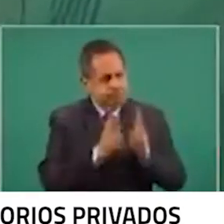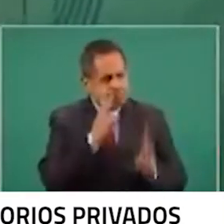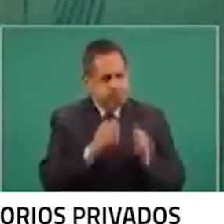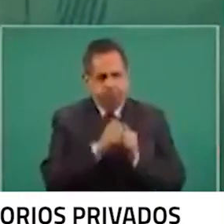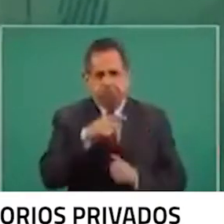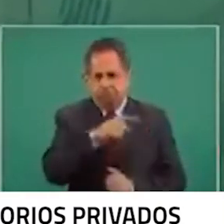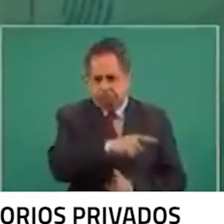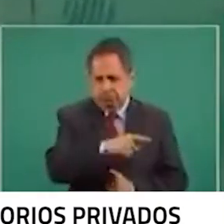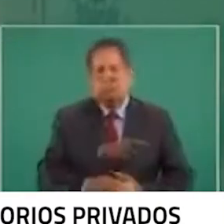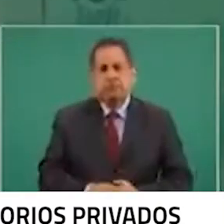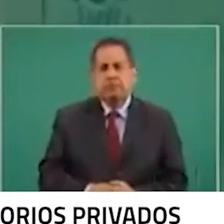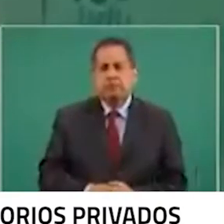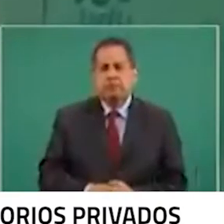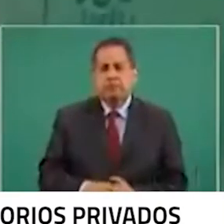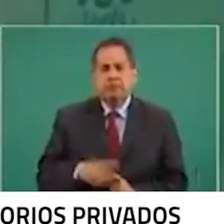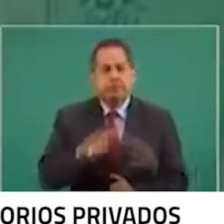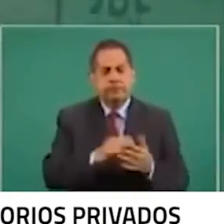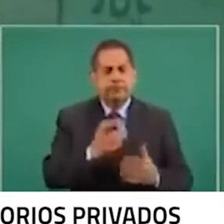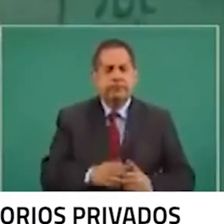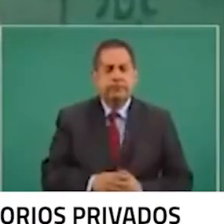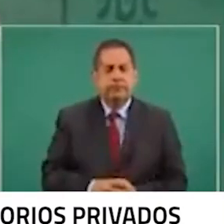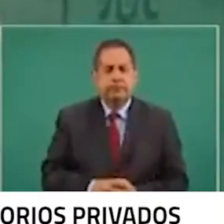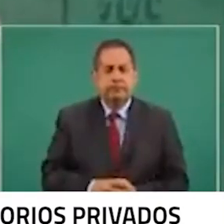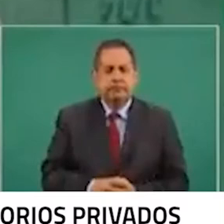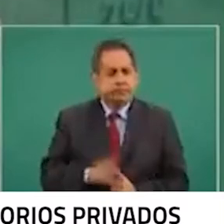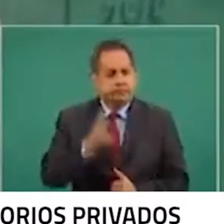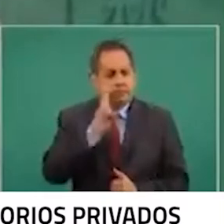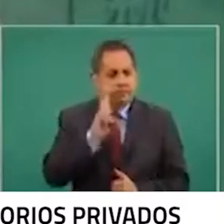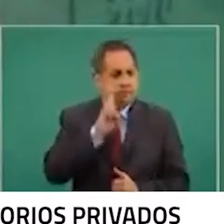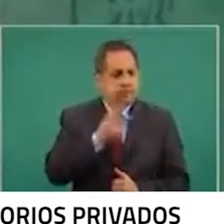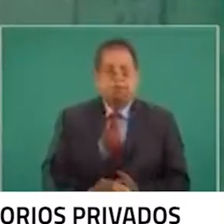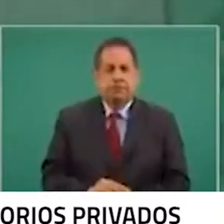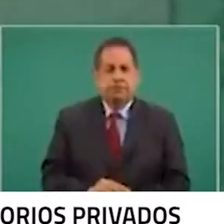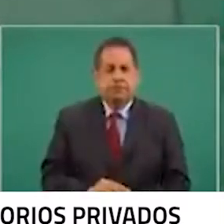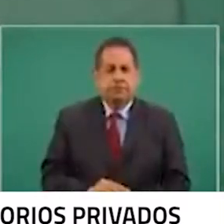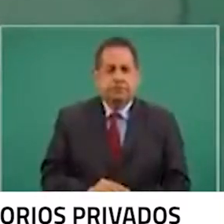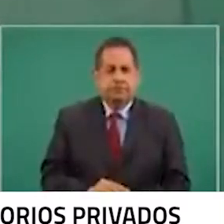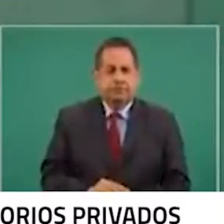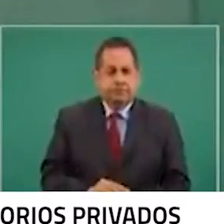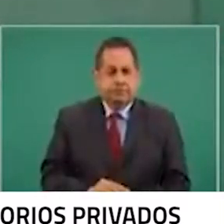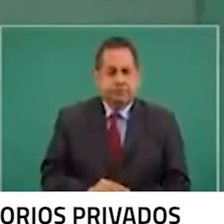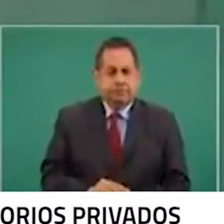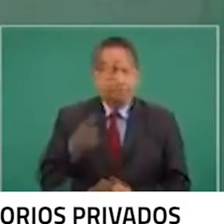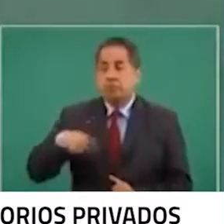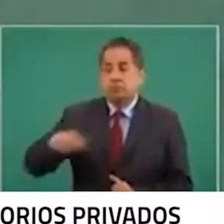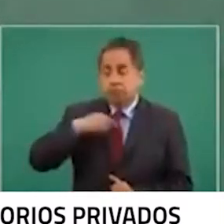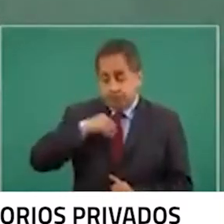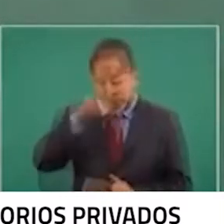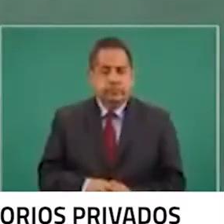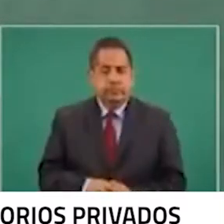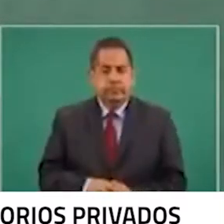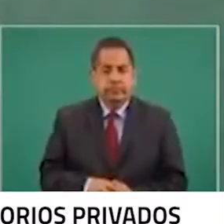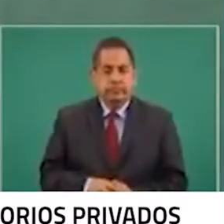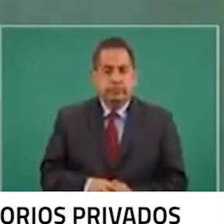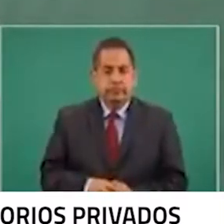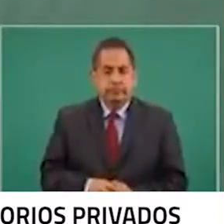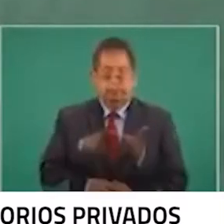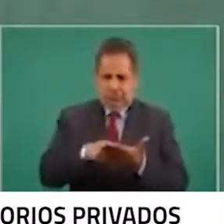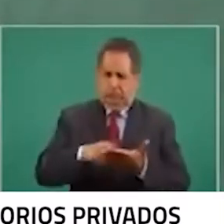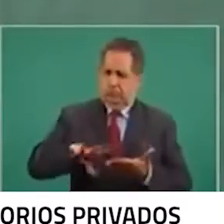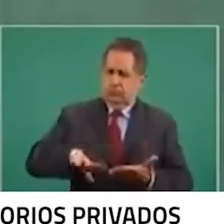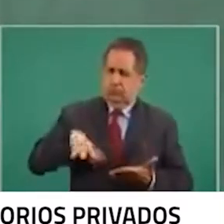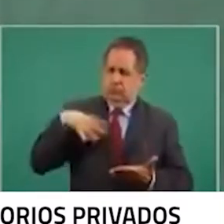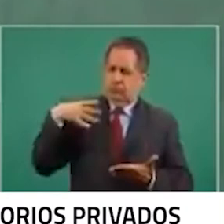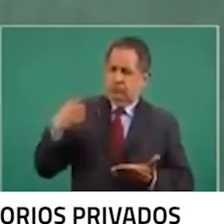estos servicios para que se llegue a un acuerdo porque consideramos que es un abuso